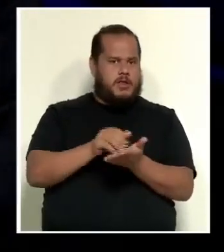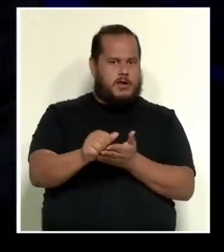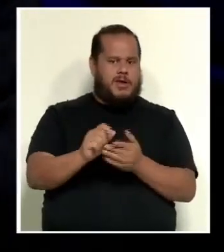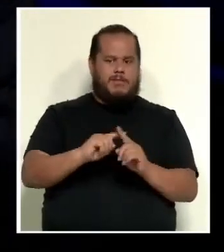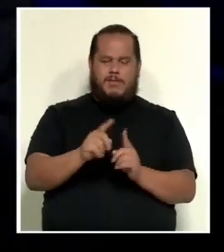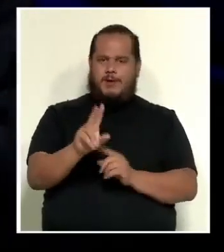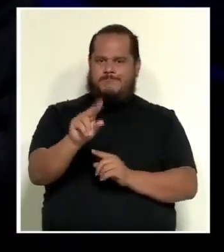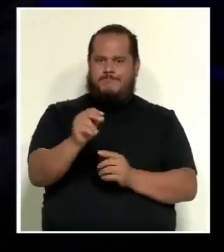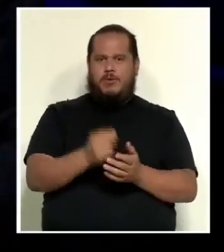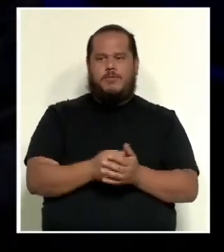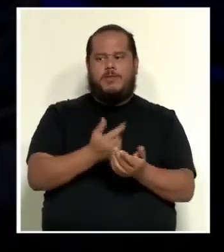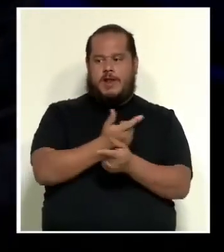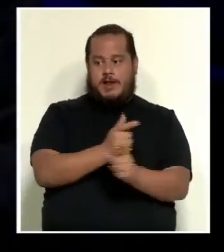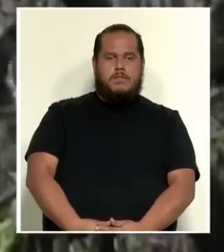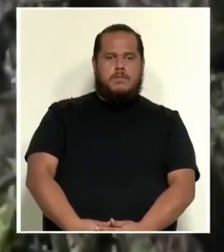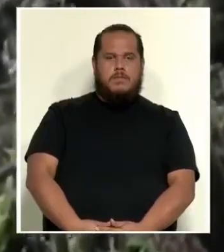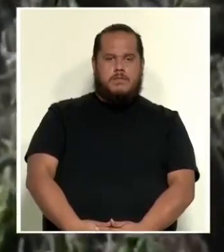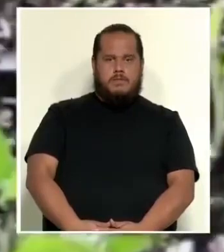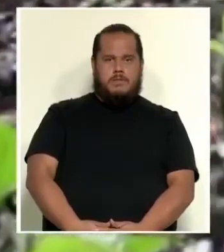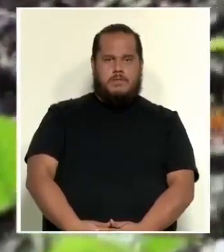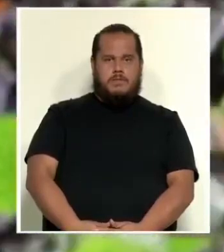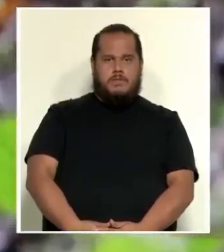no lo es: la libertad.